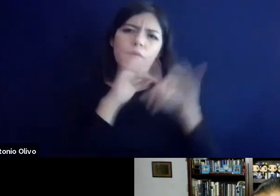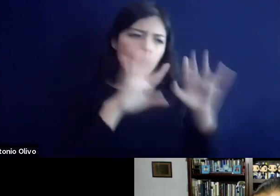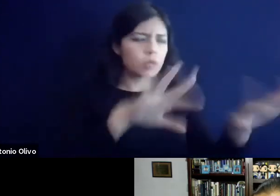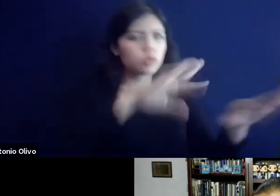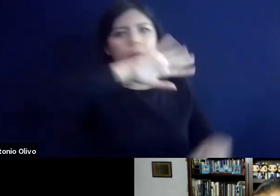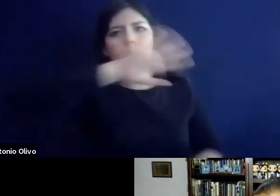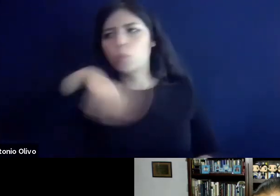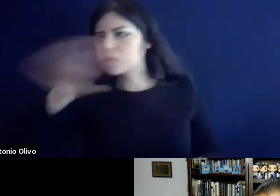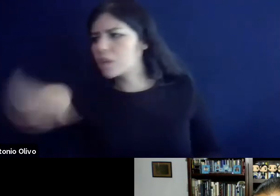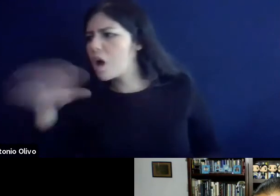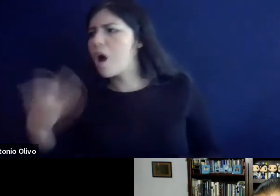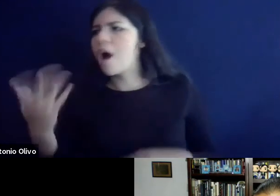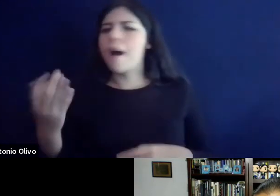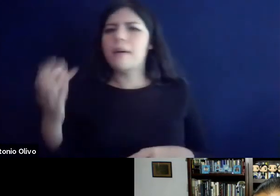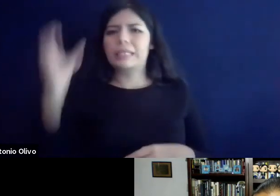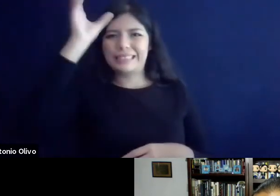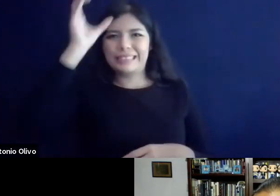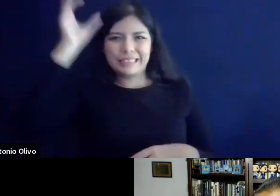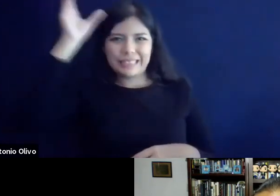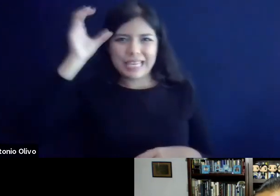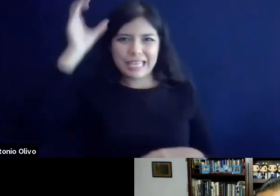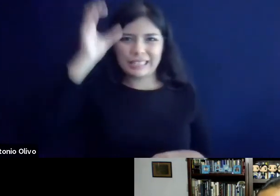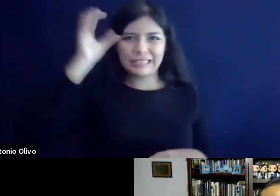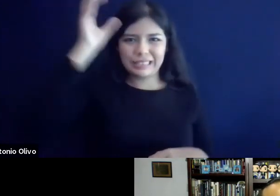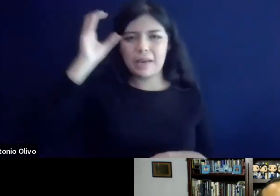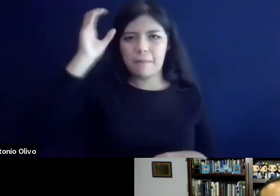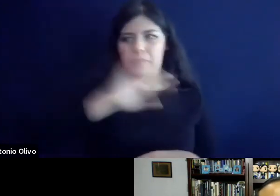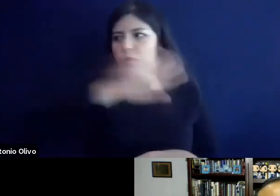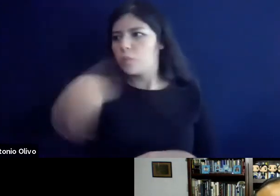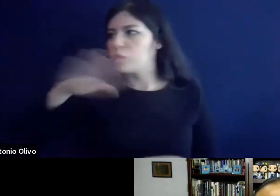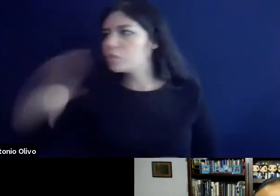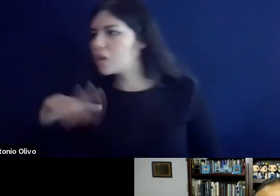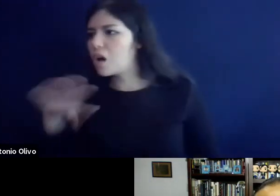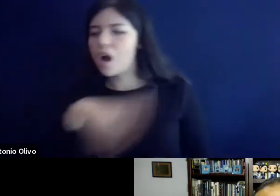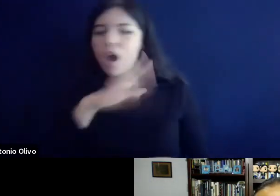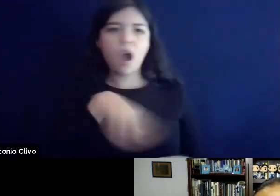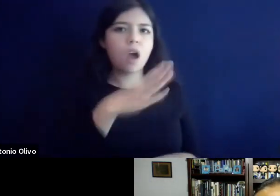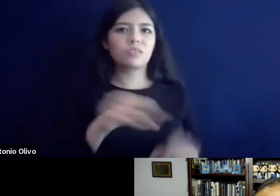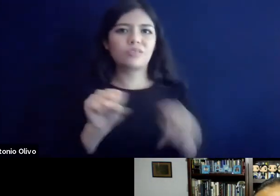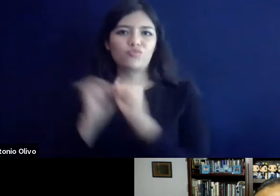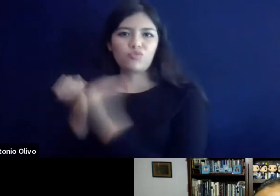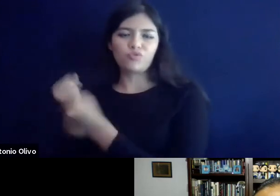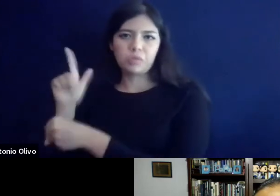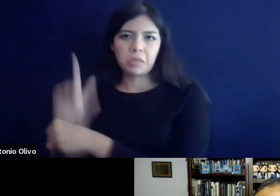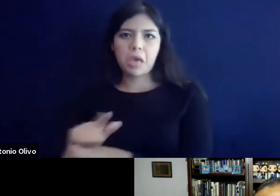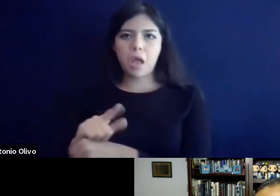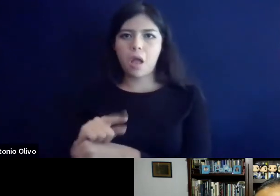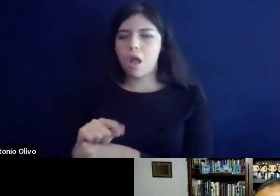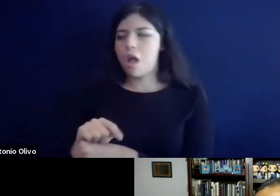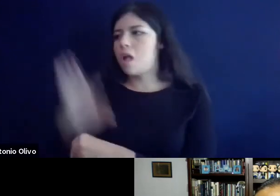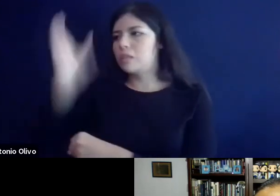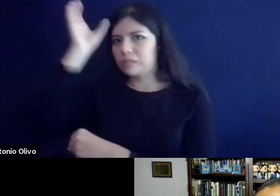La ciencia económica, la economía es una ciencia social. Es la única ciencia que existe en el Centro Universitario de